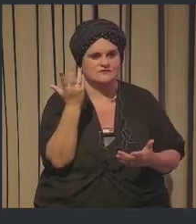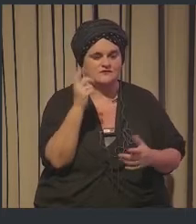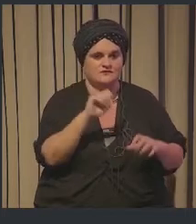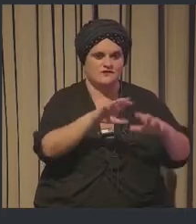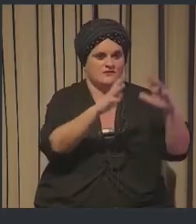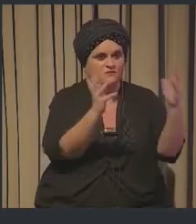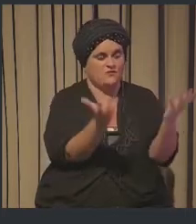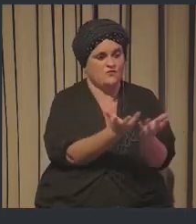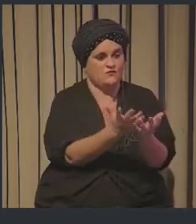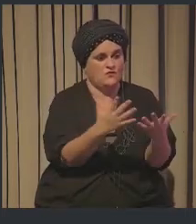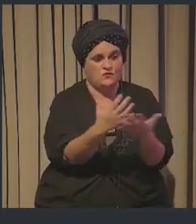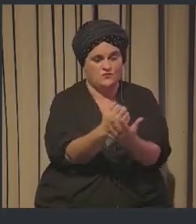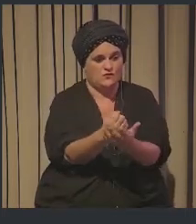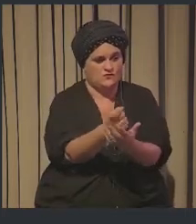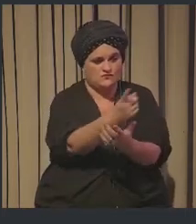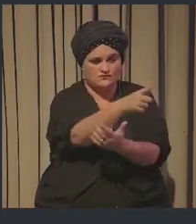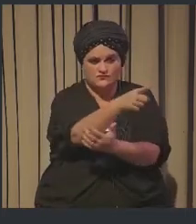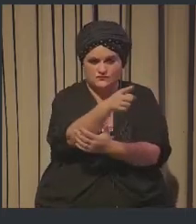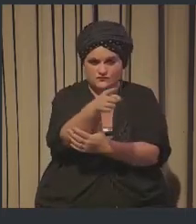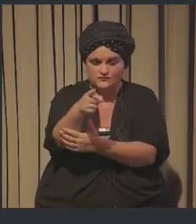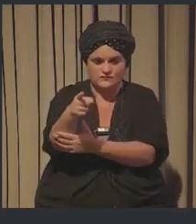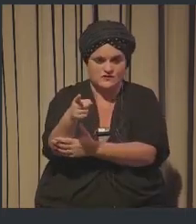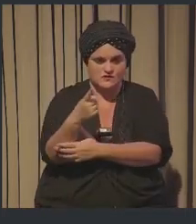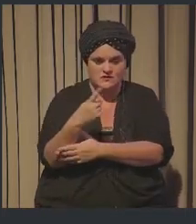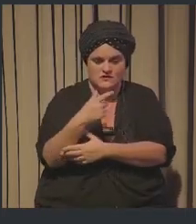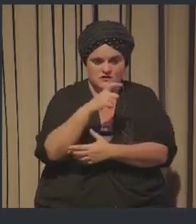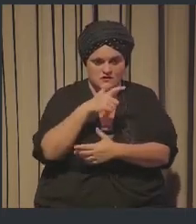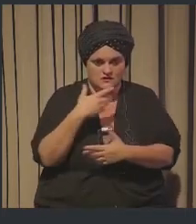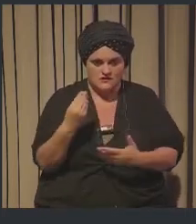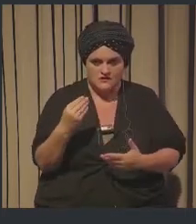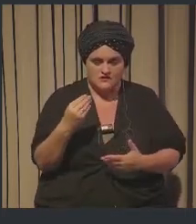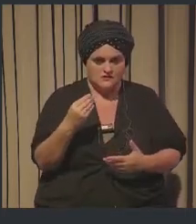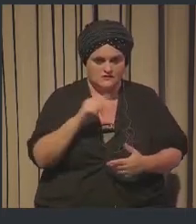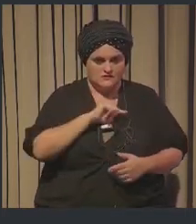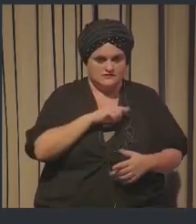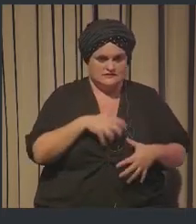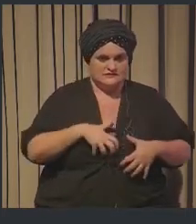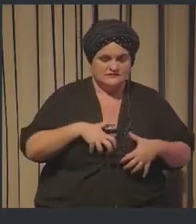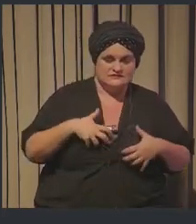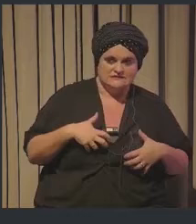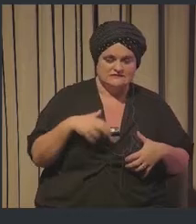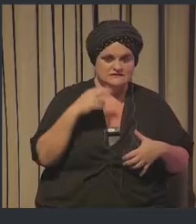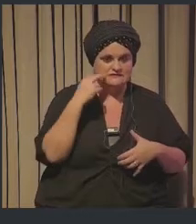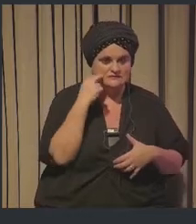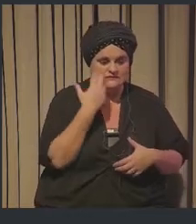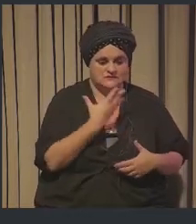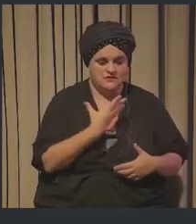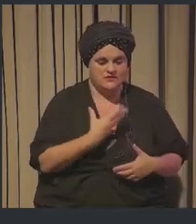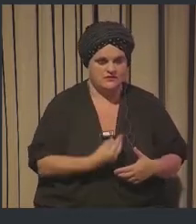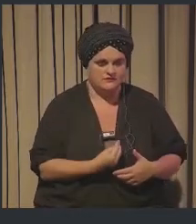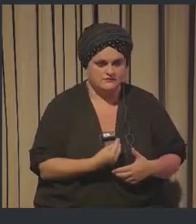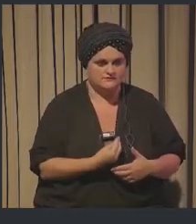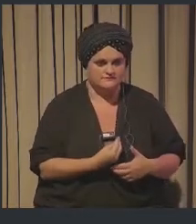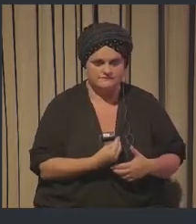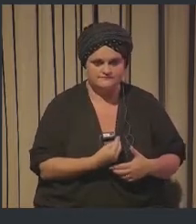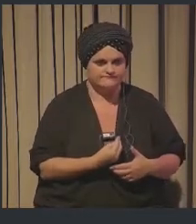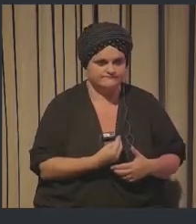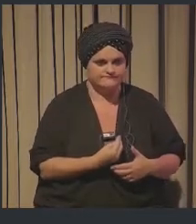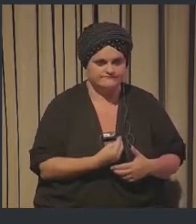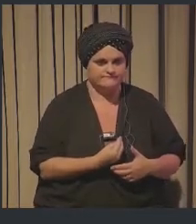mundo hoy, acabarán estando ansiosos y temerosos y deprimidos.